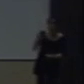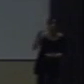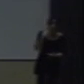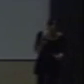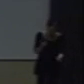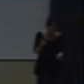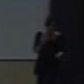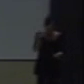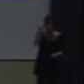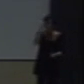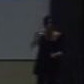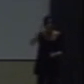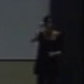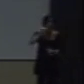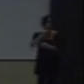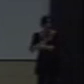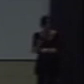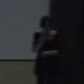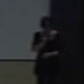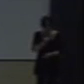todos en cuenta. Solamente eso. Gracias.